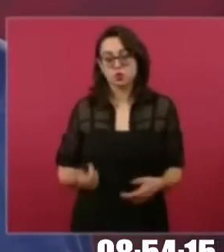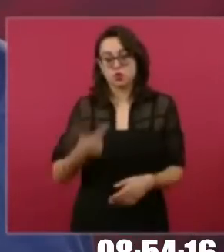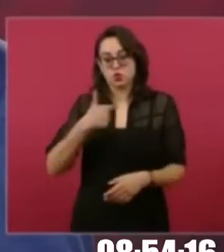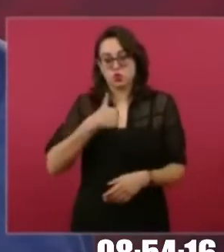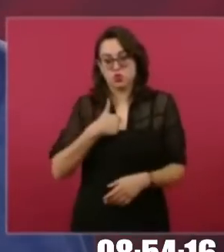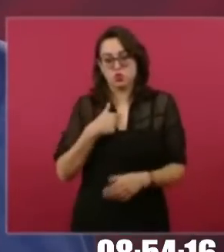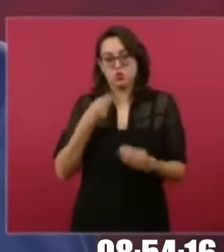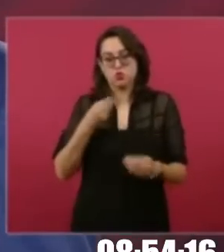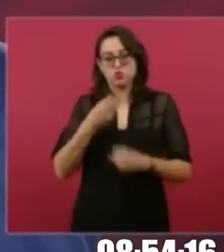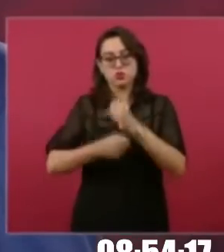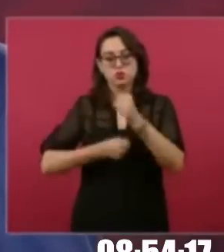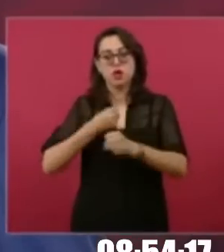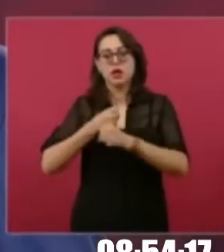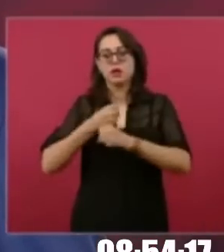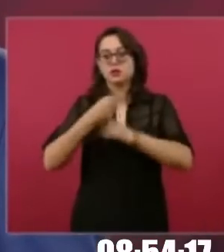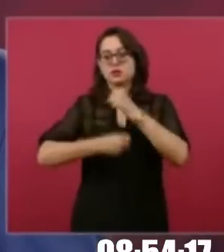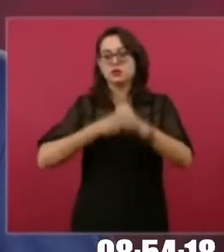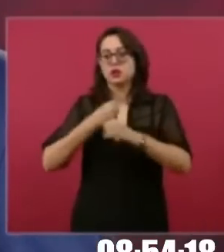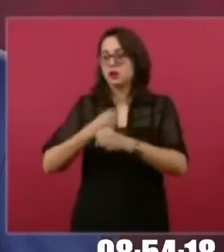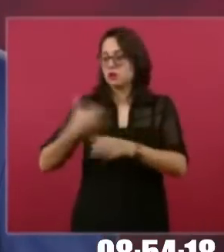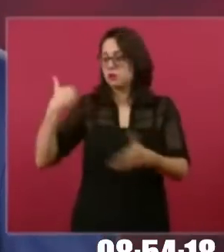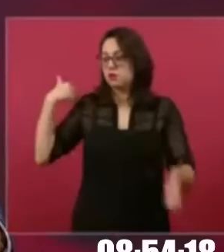del país